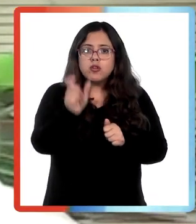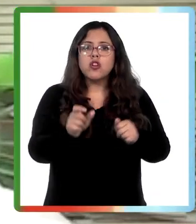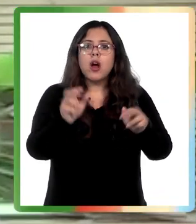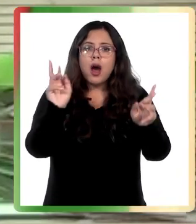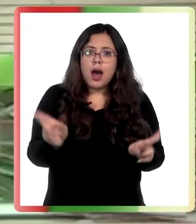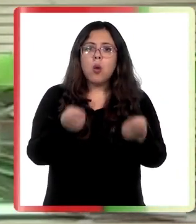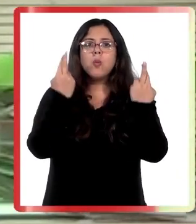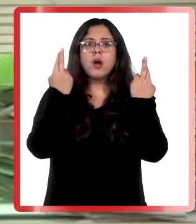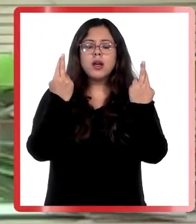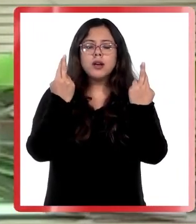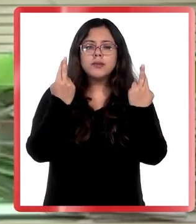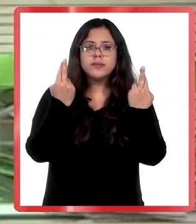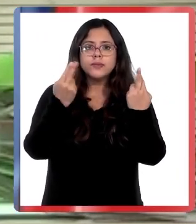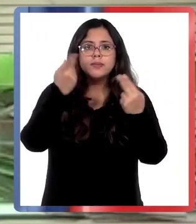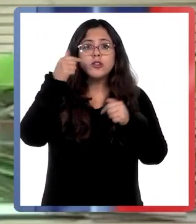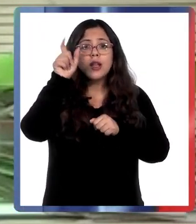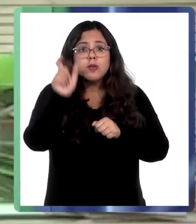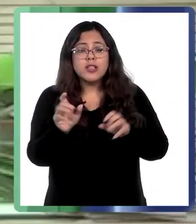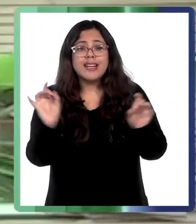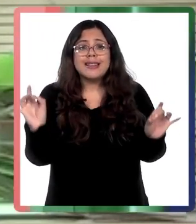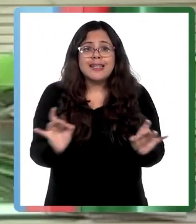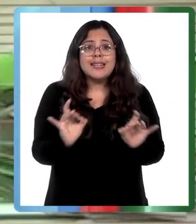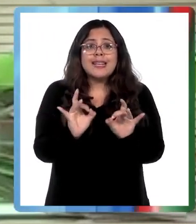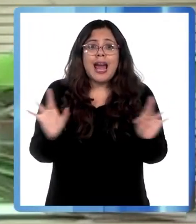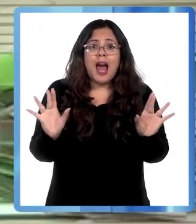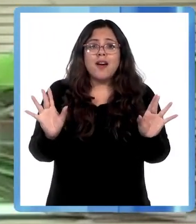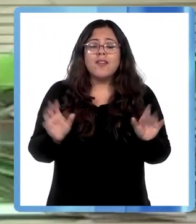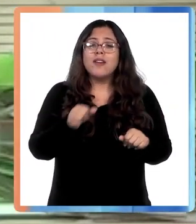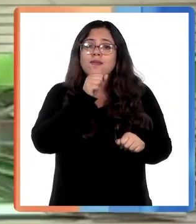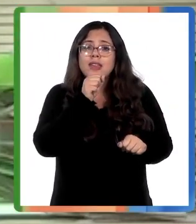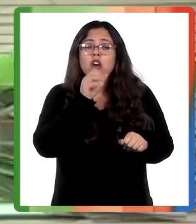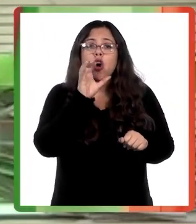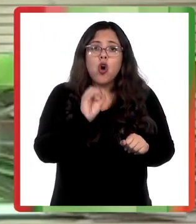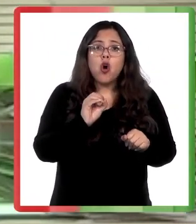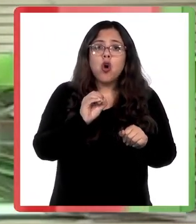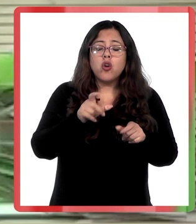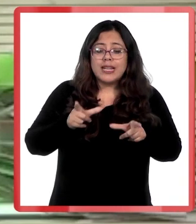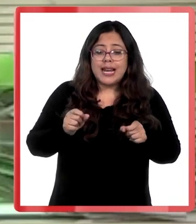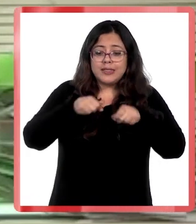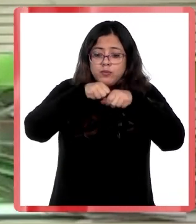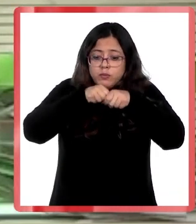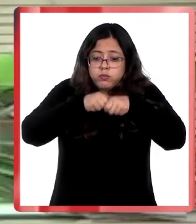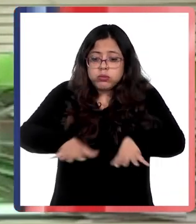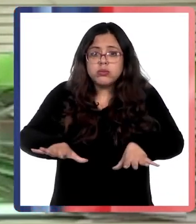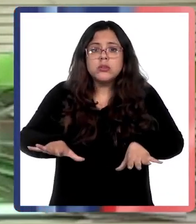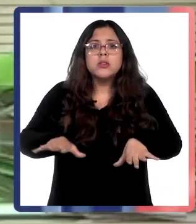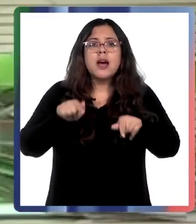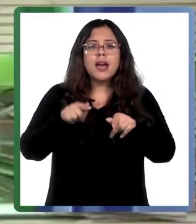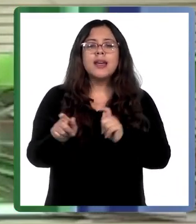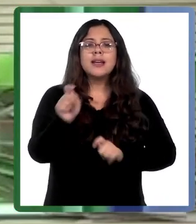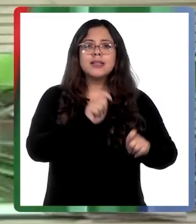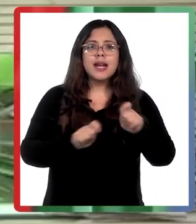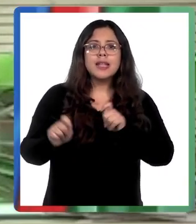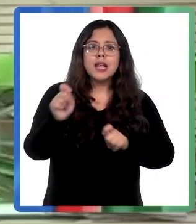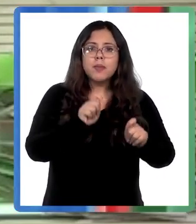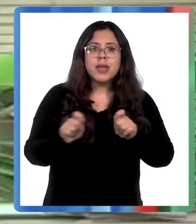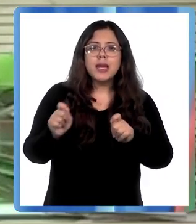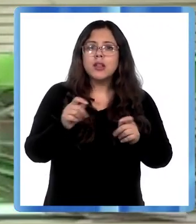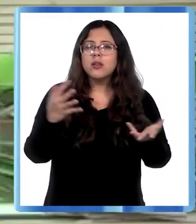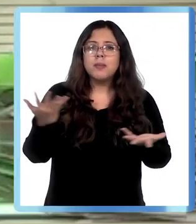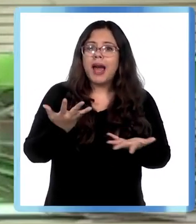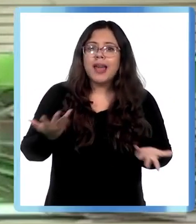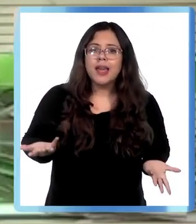paciente. Y si el paciente es más grave o es más viejo o el cáncer está diseminado, hacemos tratamientos